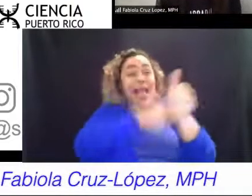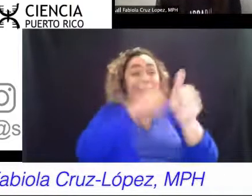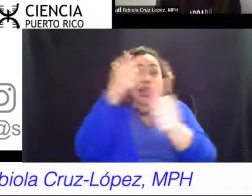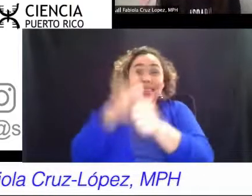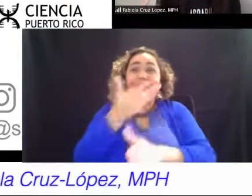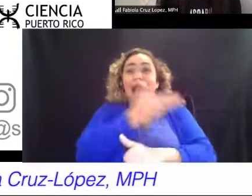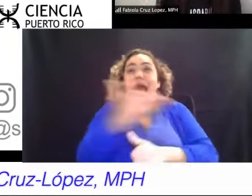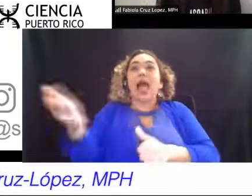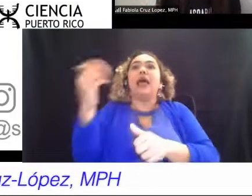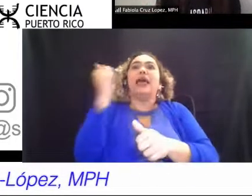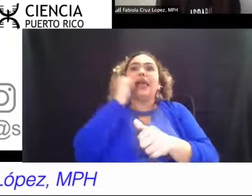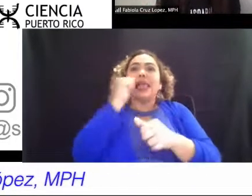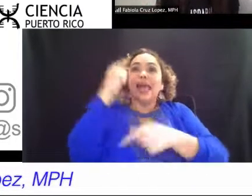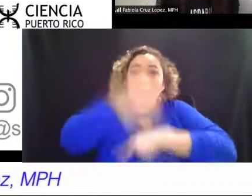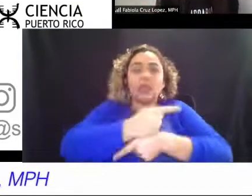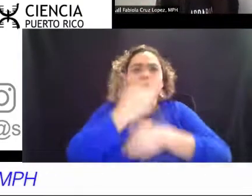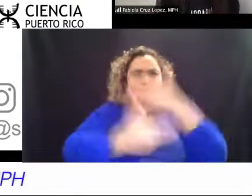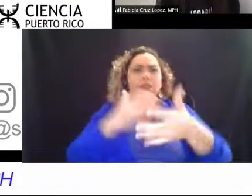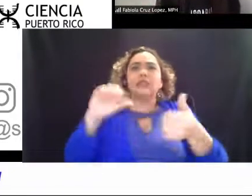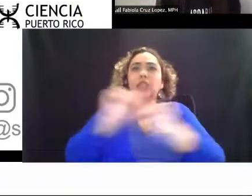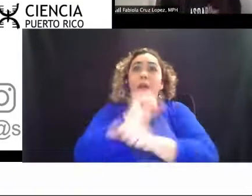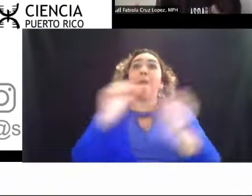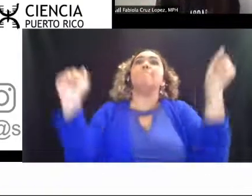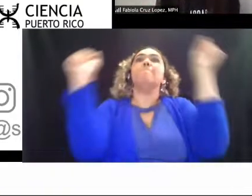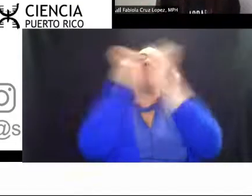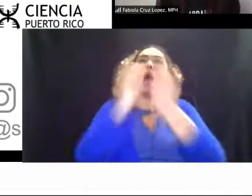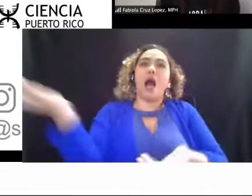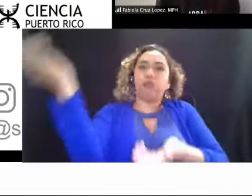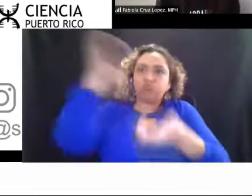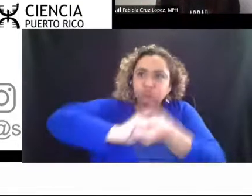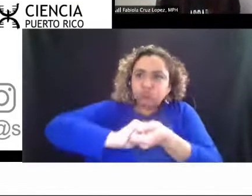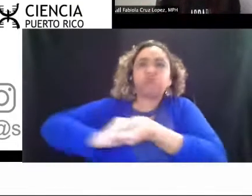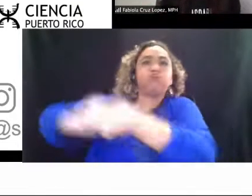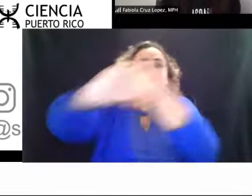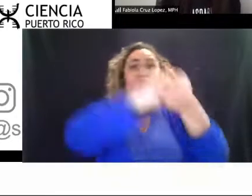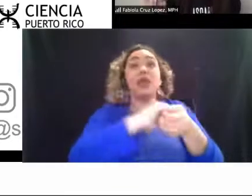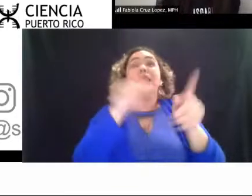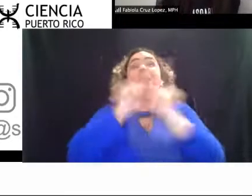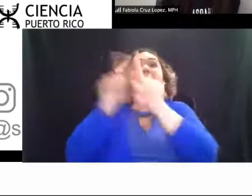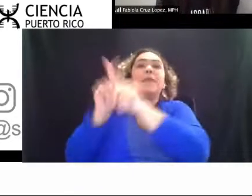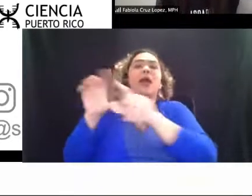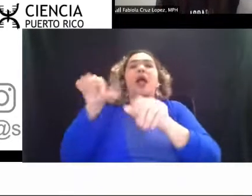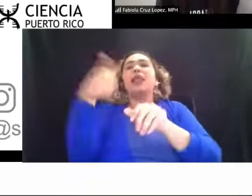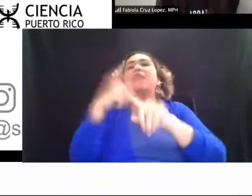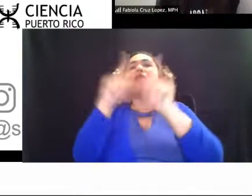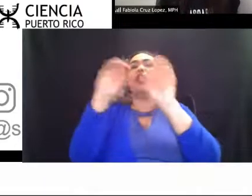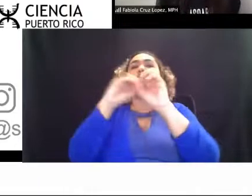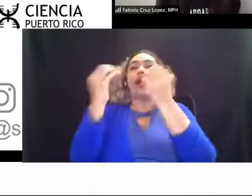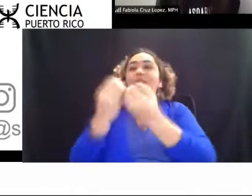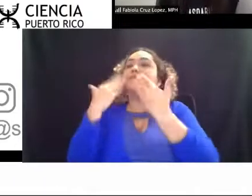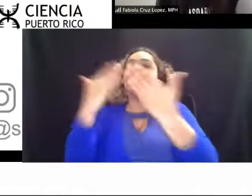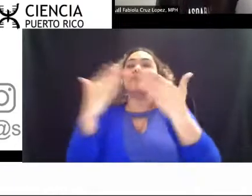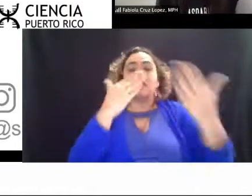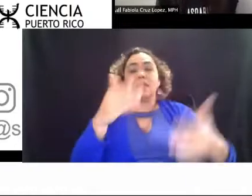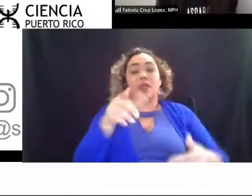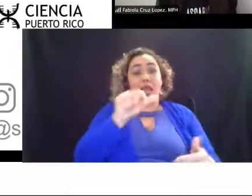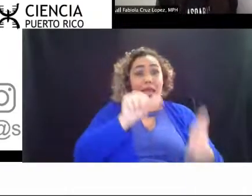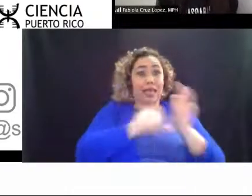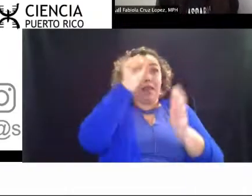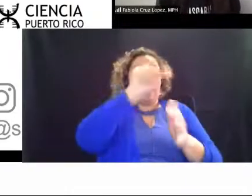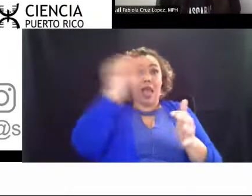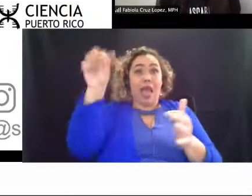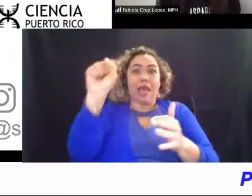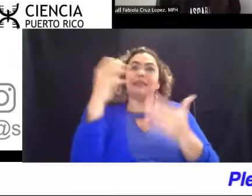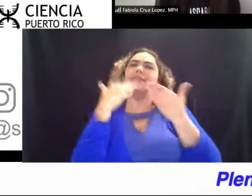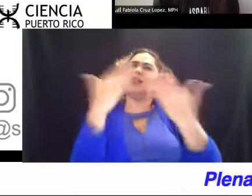cada día trabajamos más en colaboración, ¿verdad? Y pues las distintas organizaciones. Agradezco a la AAAS por permitirme,